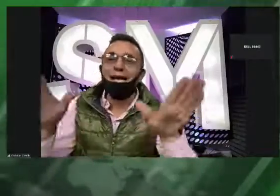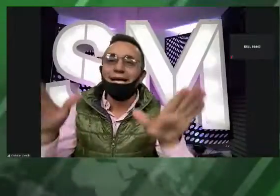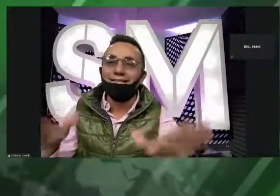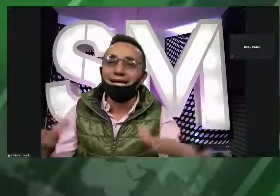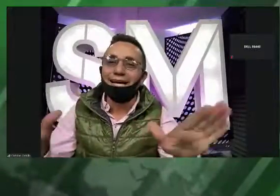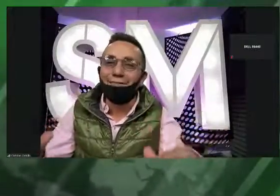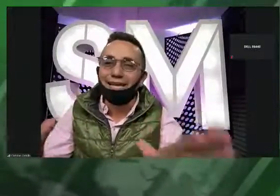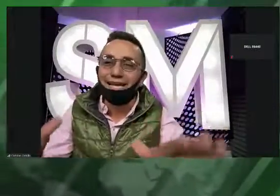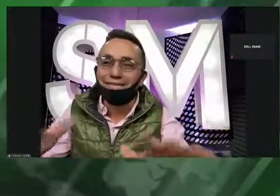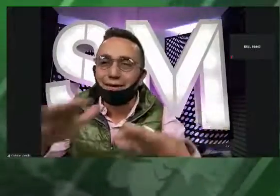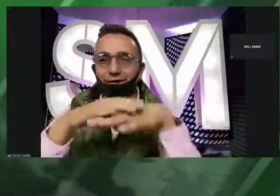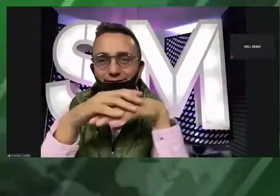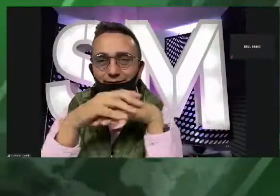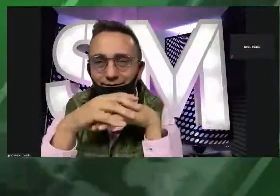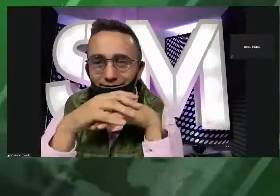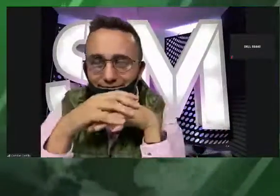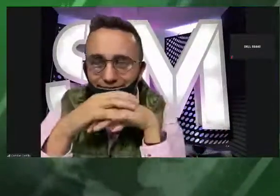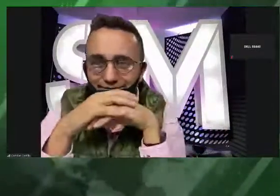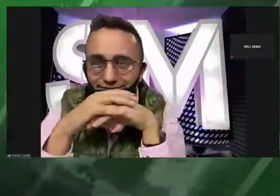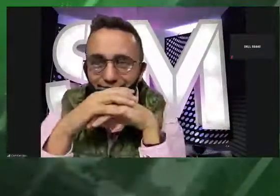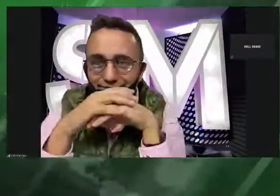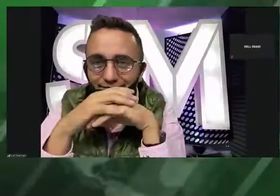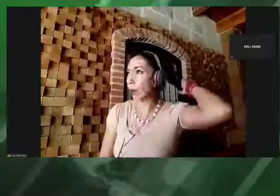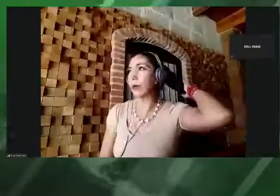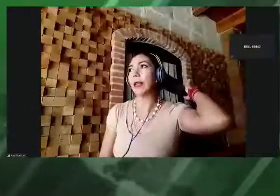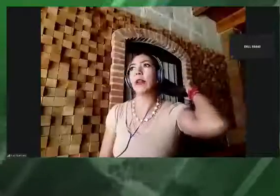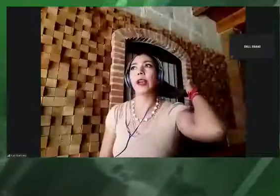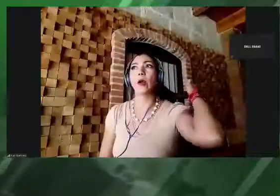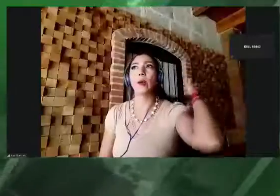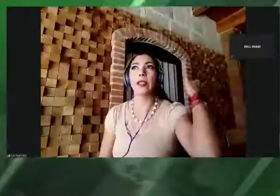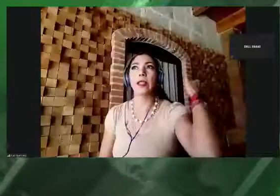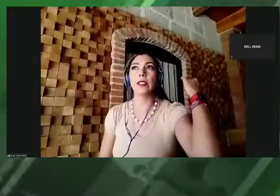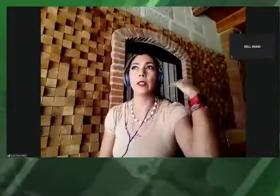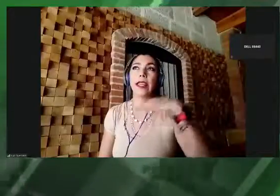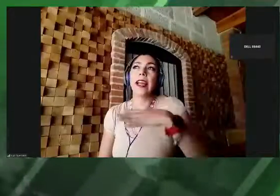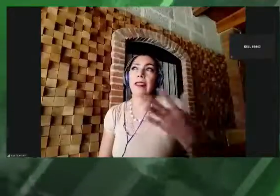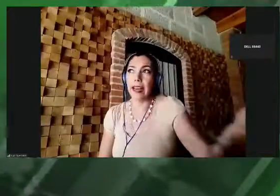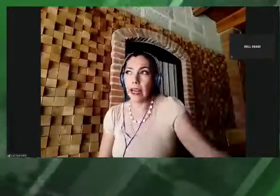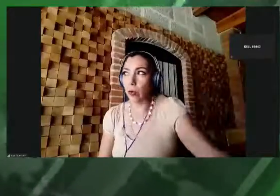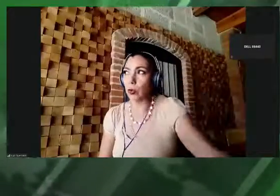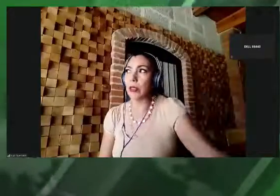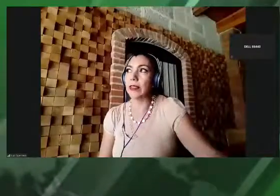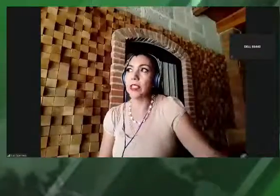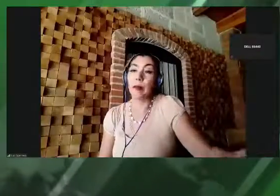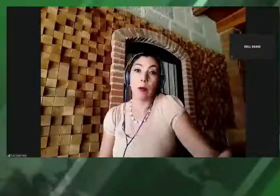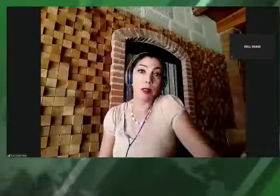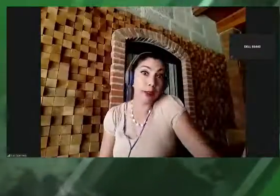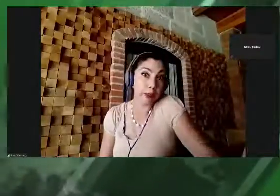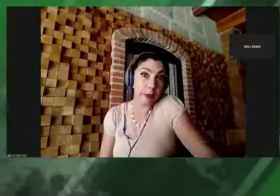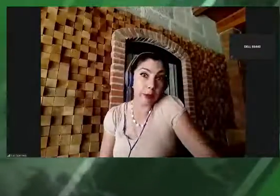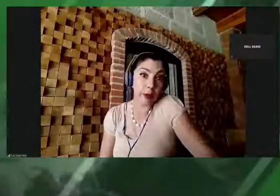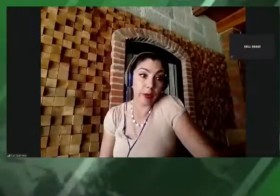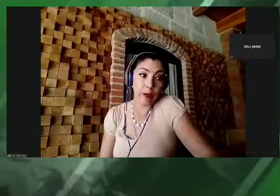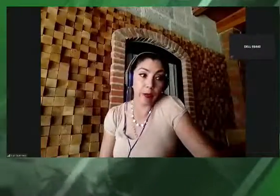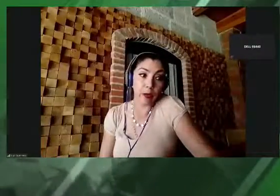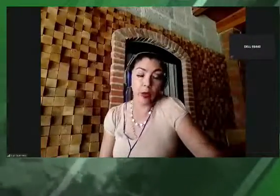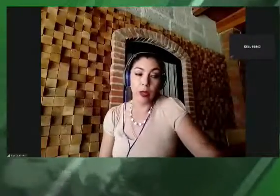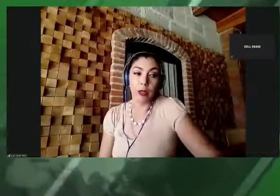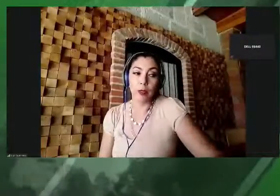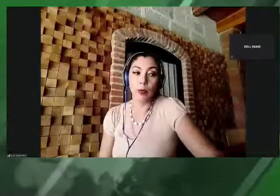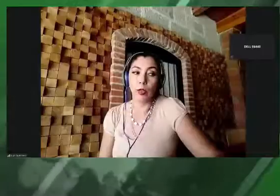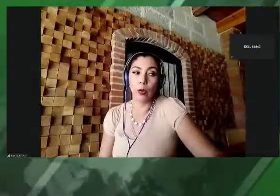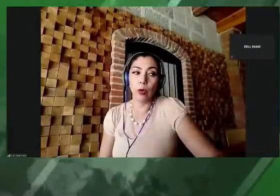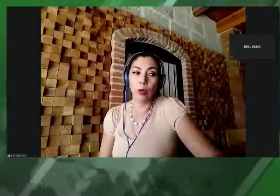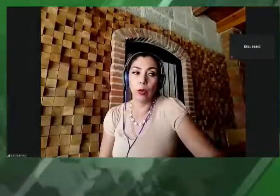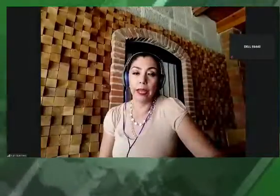abuelas a que se calmen las aguas. Sí, claro, ahorita no, la recomendación sería en general, como tú bien dices, pero pues ellos están poniendo de plano